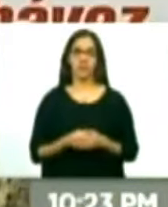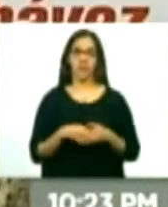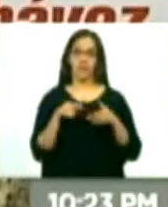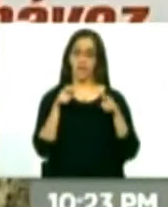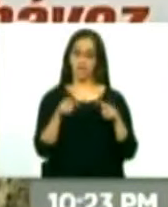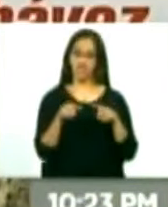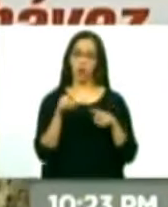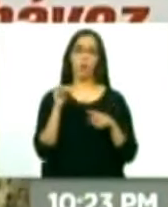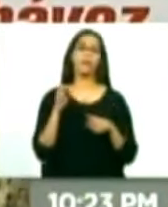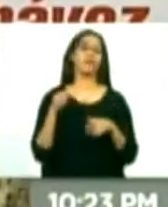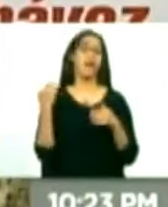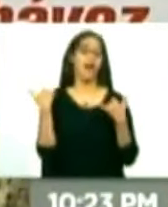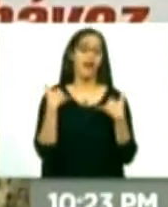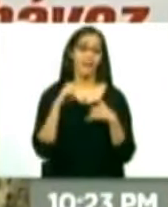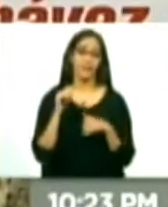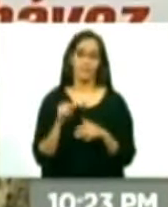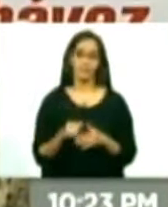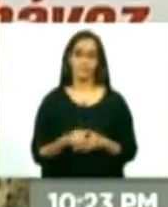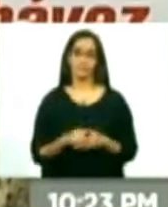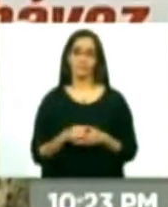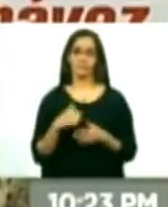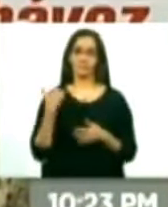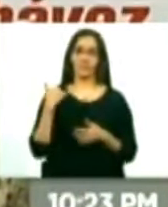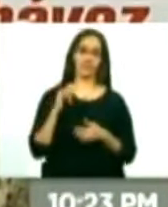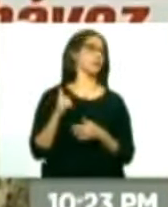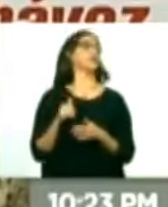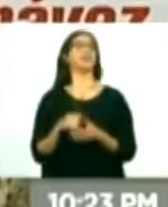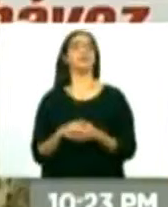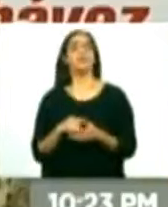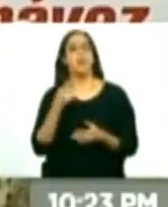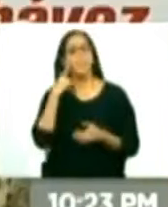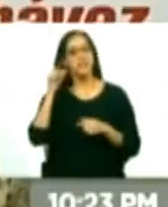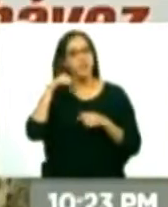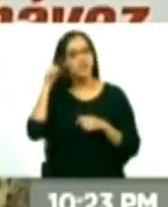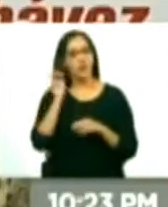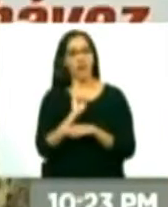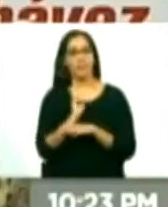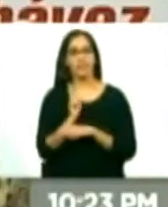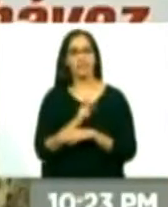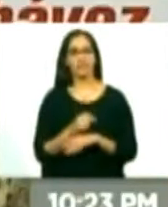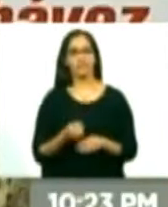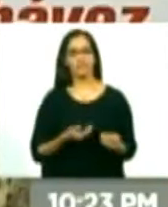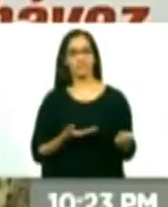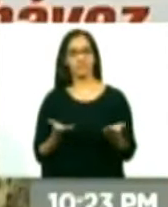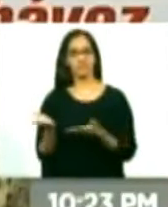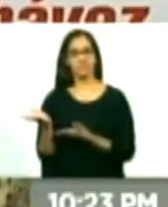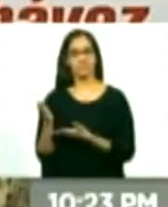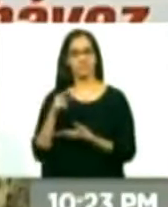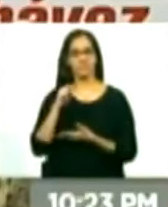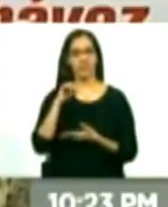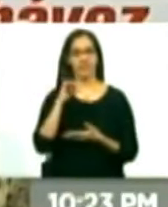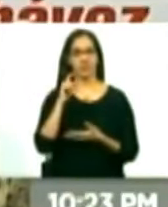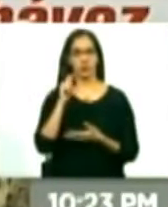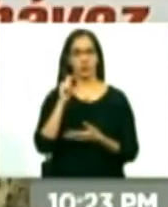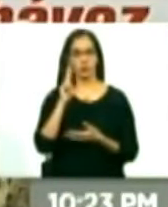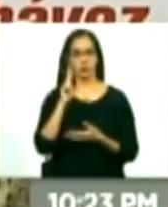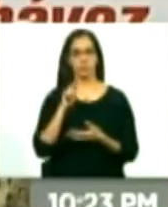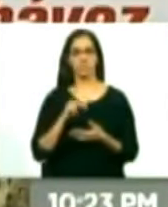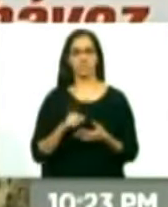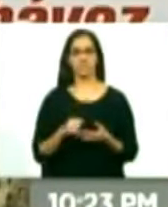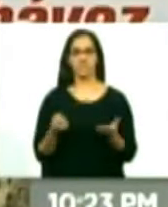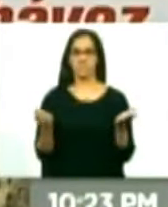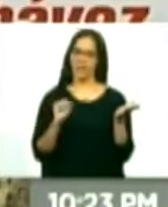María. ¡Ay, Dios! ¡Ay, Dios! Vamos a ver estos videos rapidito aquí, pues. Nitu Pérez Osuna en su programa con el mazo